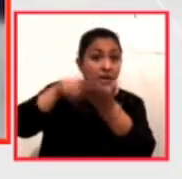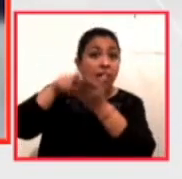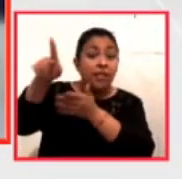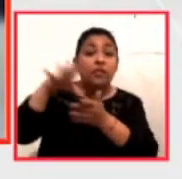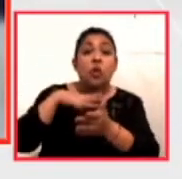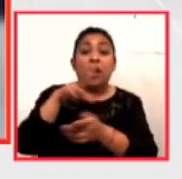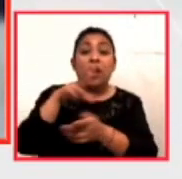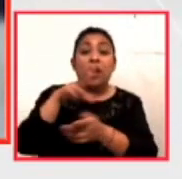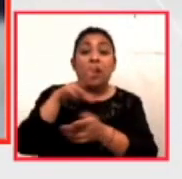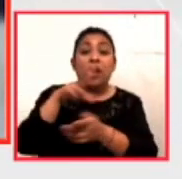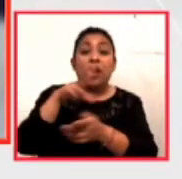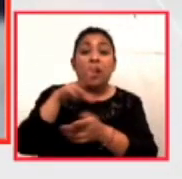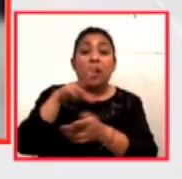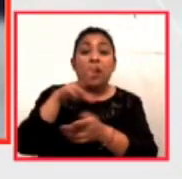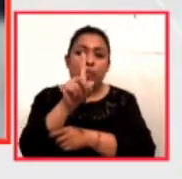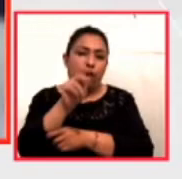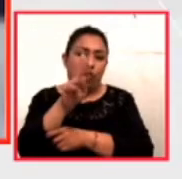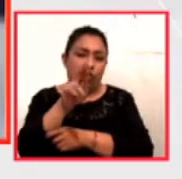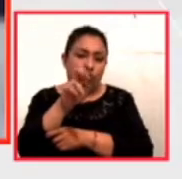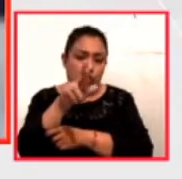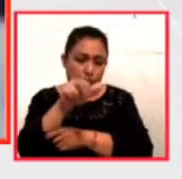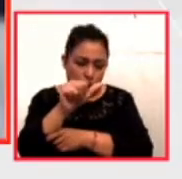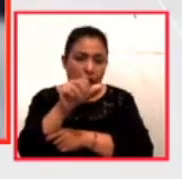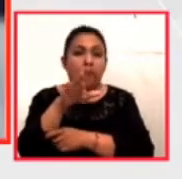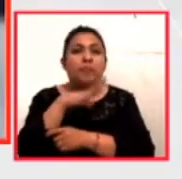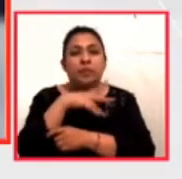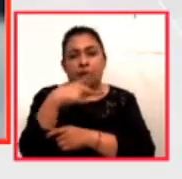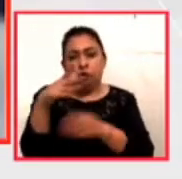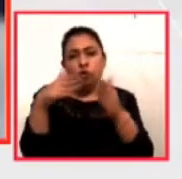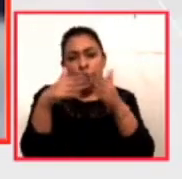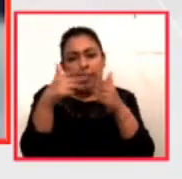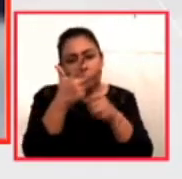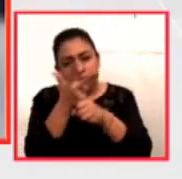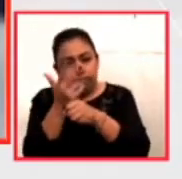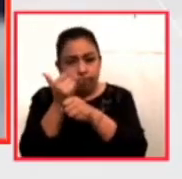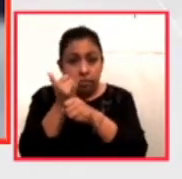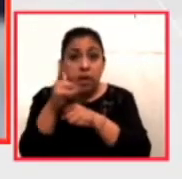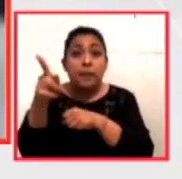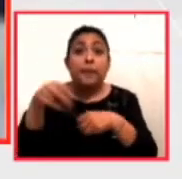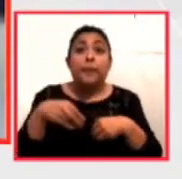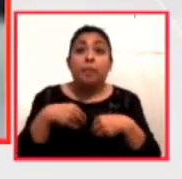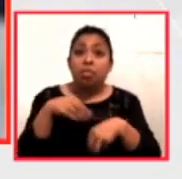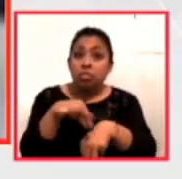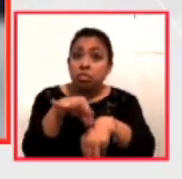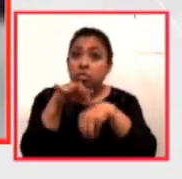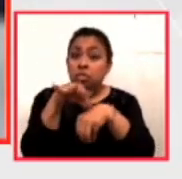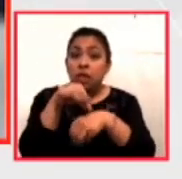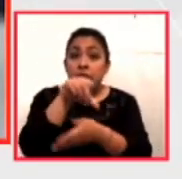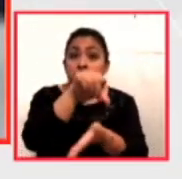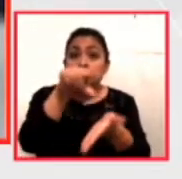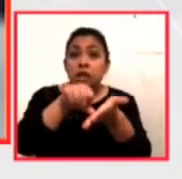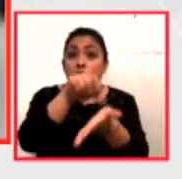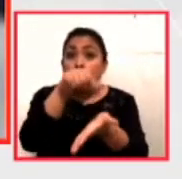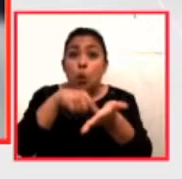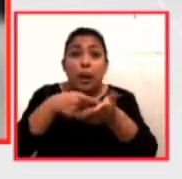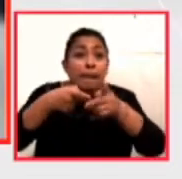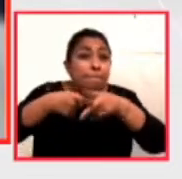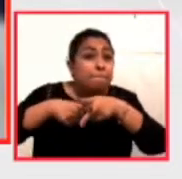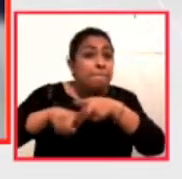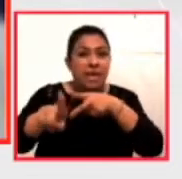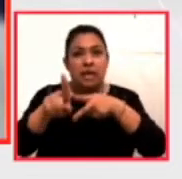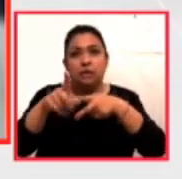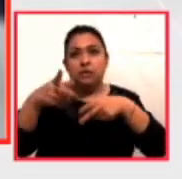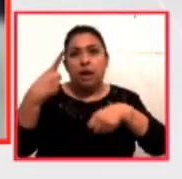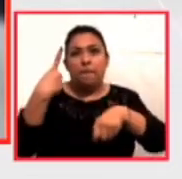televisión, es documentalista. Salió de casa, finalmente. Él vivió el centro de la epidemia desde China y nos va a